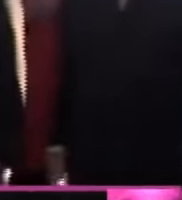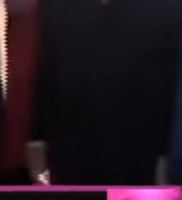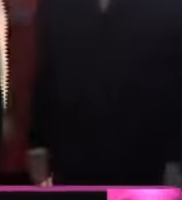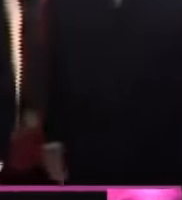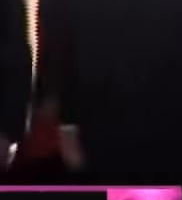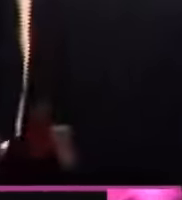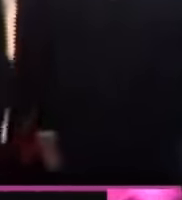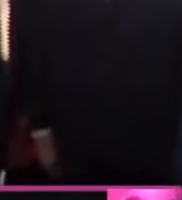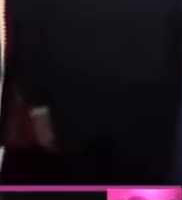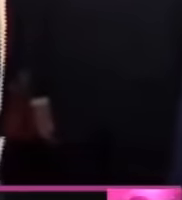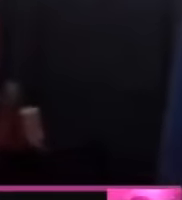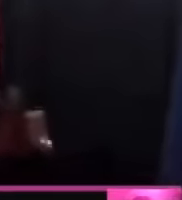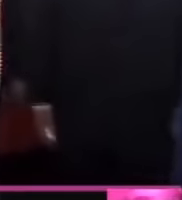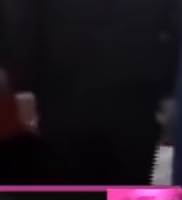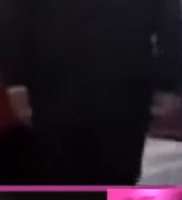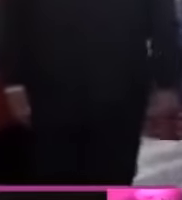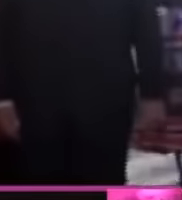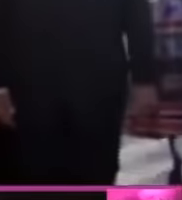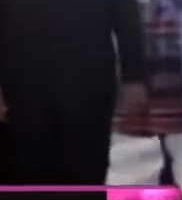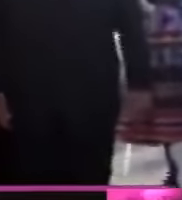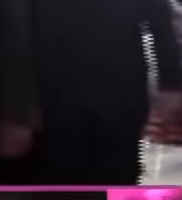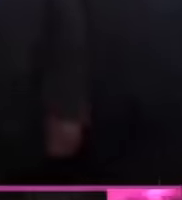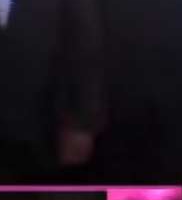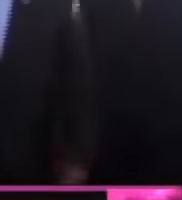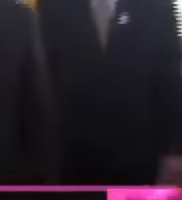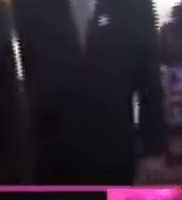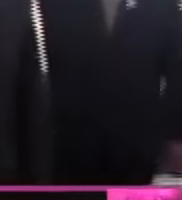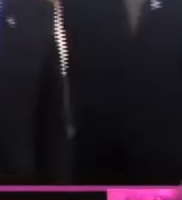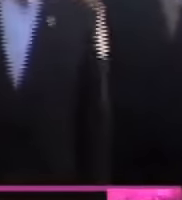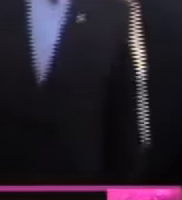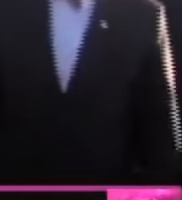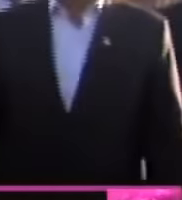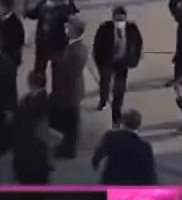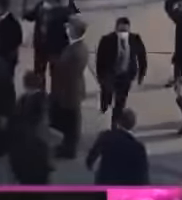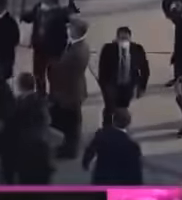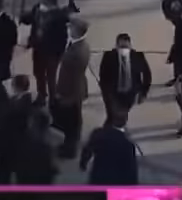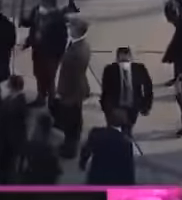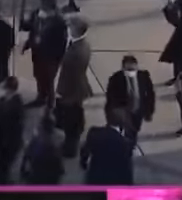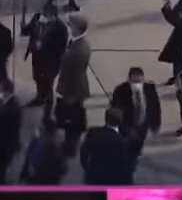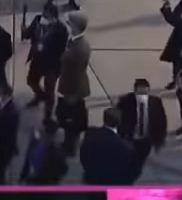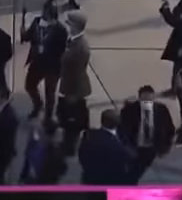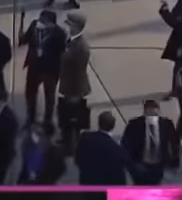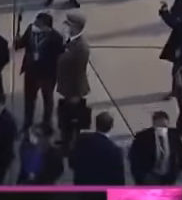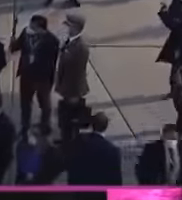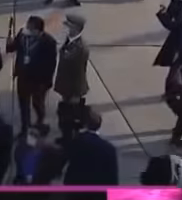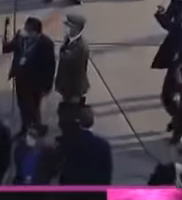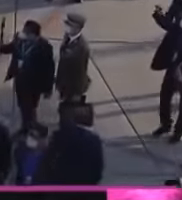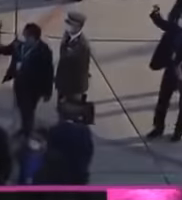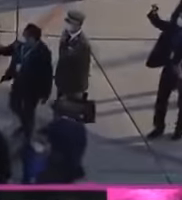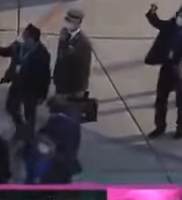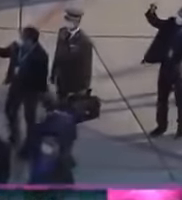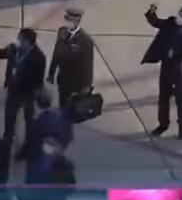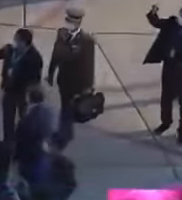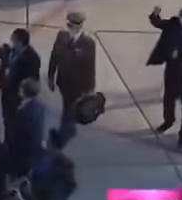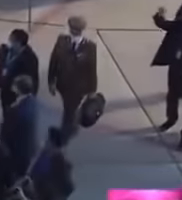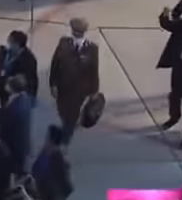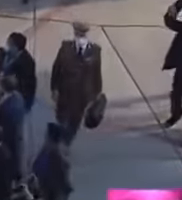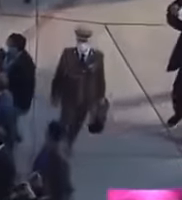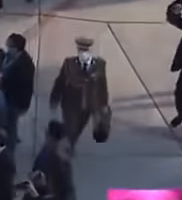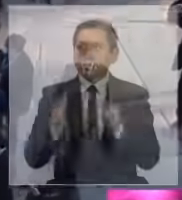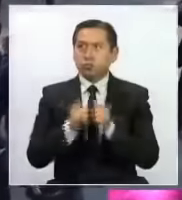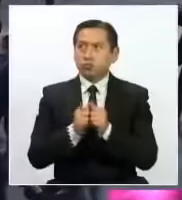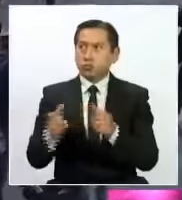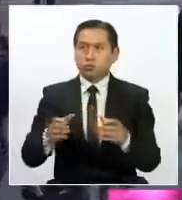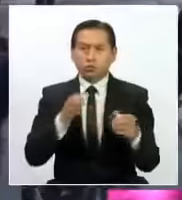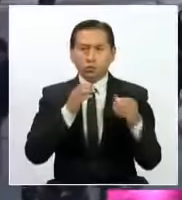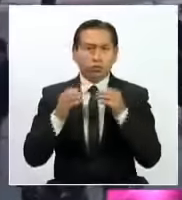Ustedes pueden apreciar, están los sicuris, Centro Cultural Renacer Aymara, provincia Camacho, que por primera vez en conjunto